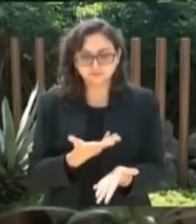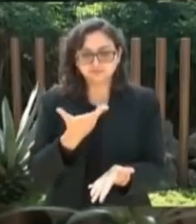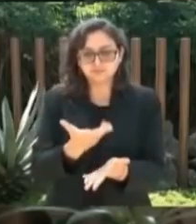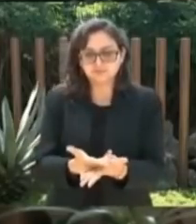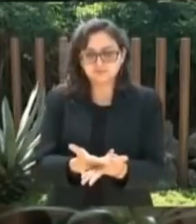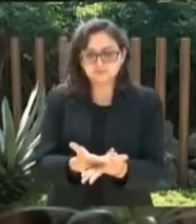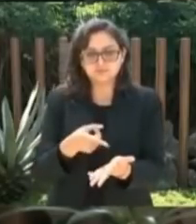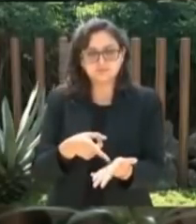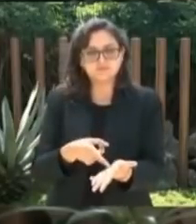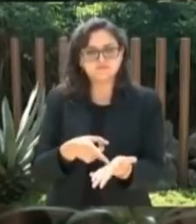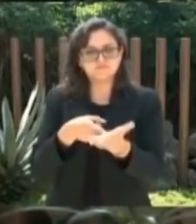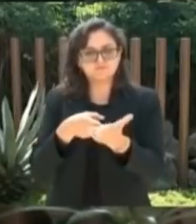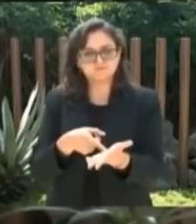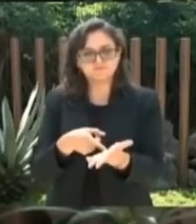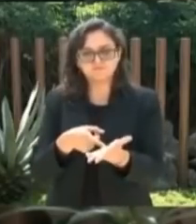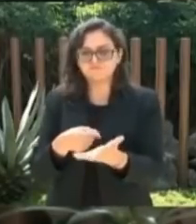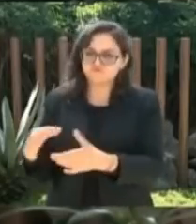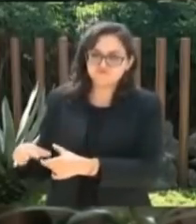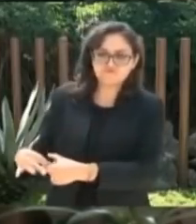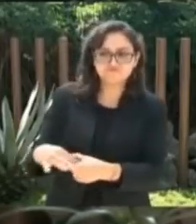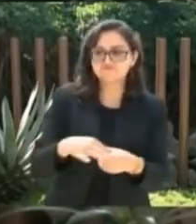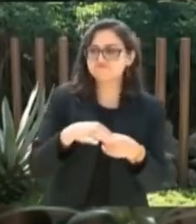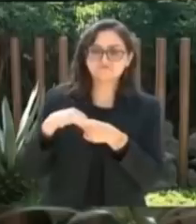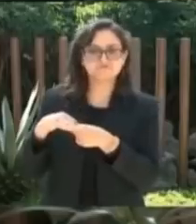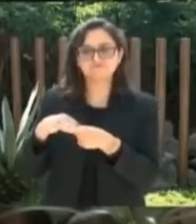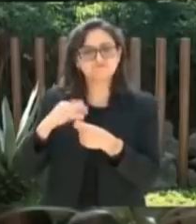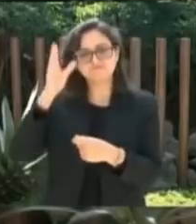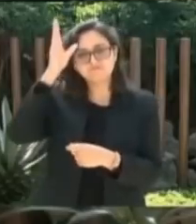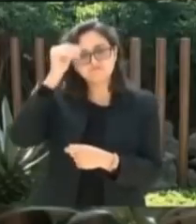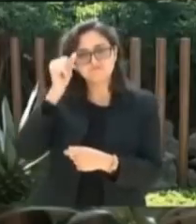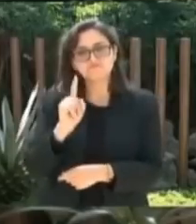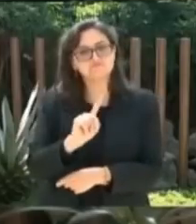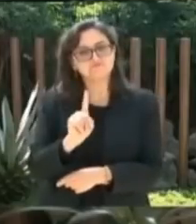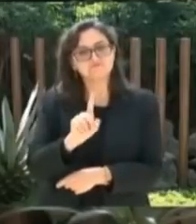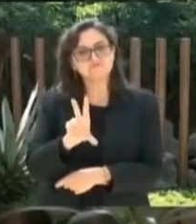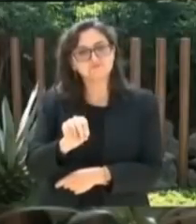no obtuvo consenso.